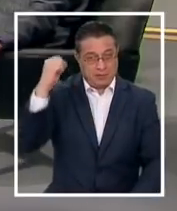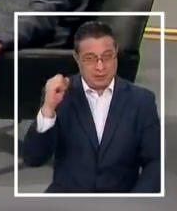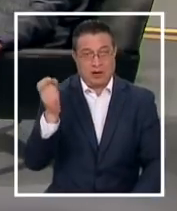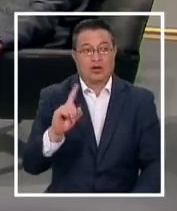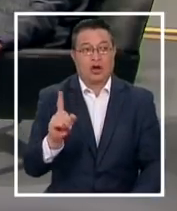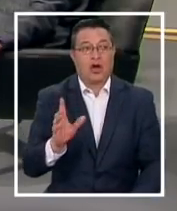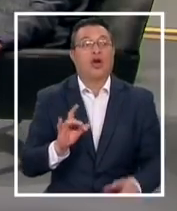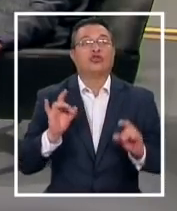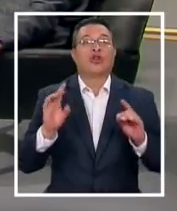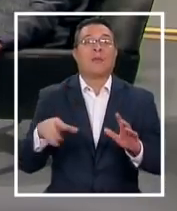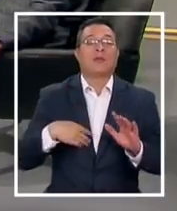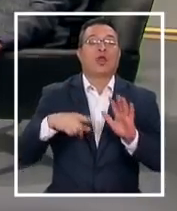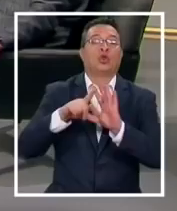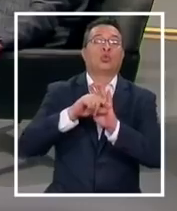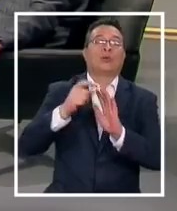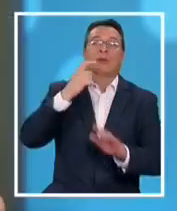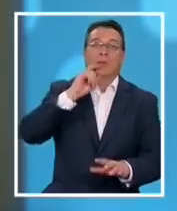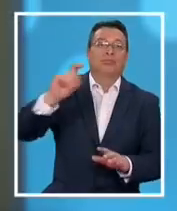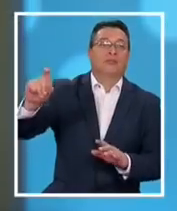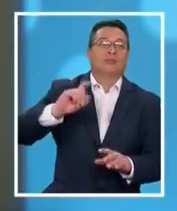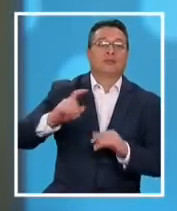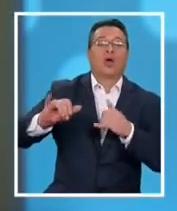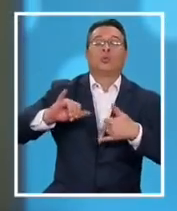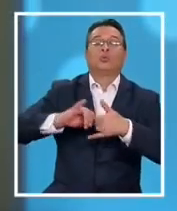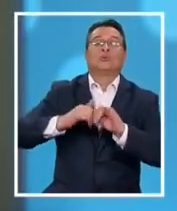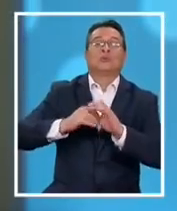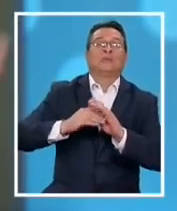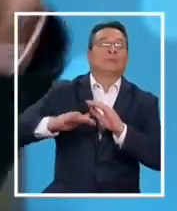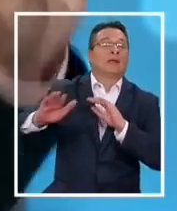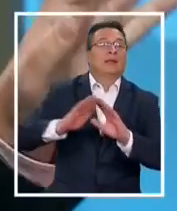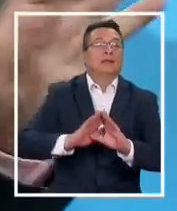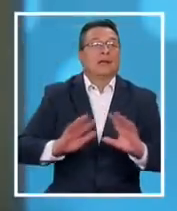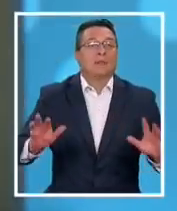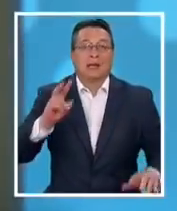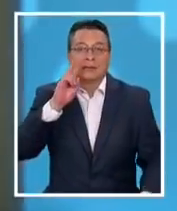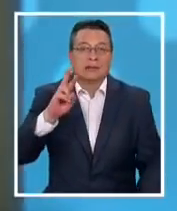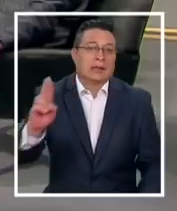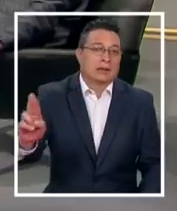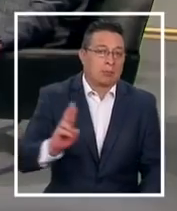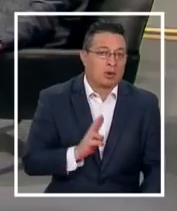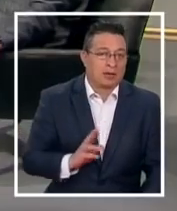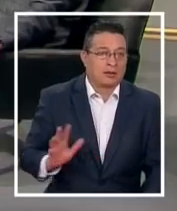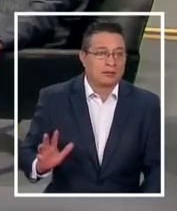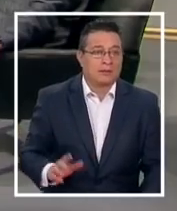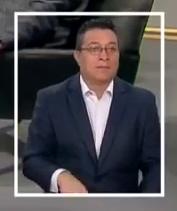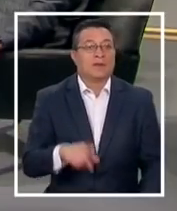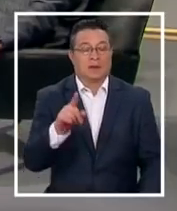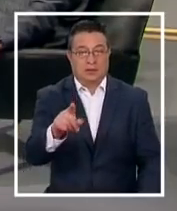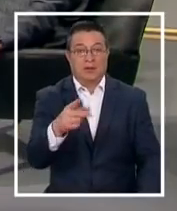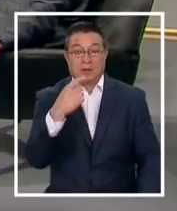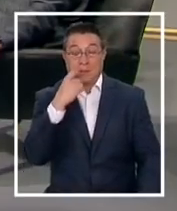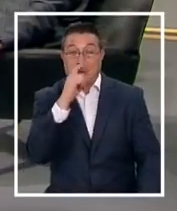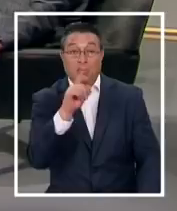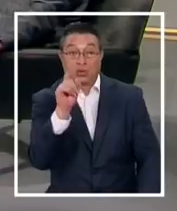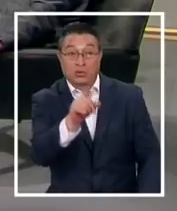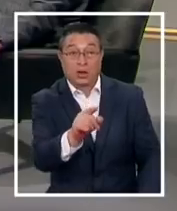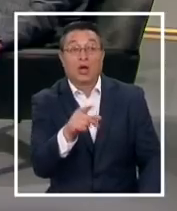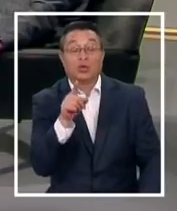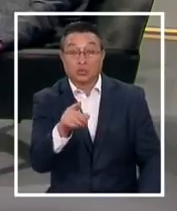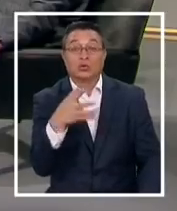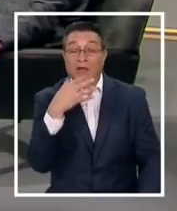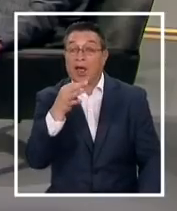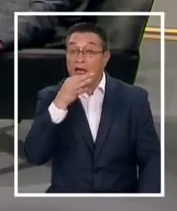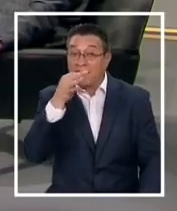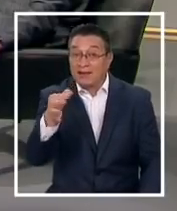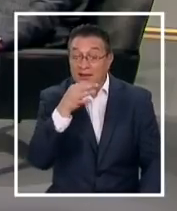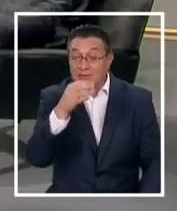mando un tweet dedicado y algún WhatsApp sin respuesta. Ustedes se comunican, entiendo que lo consulta usted. ¿Usted le hizo ver ese